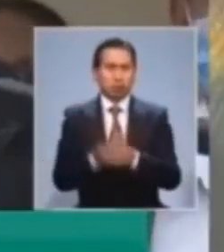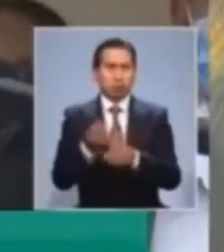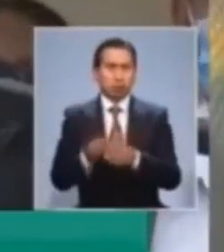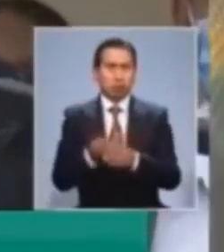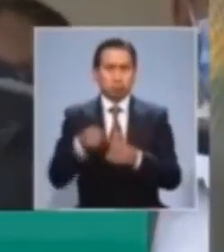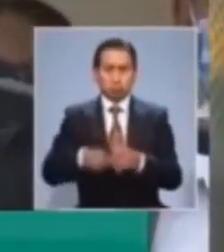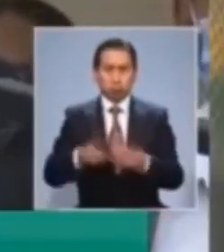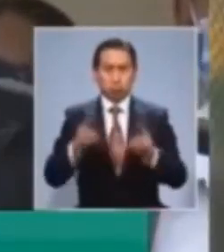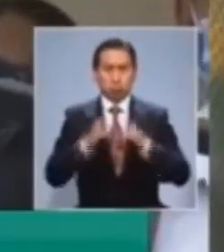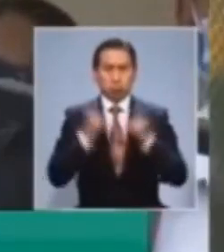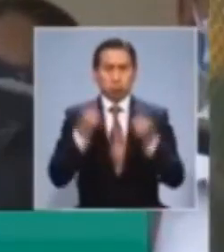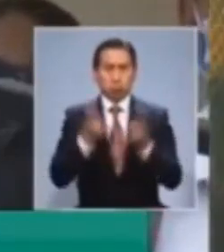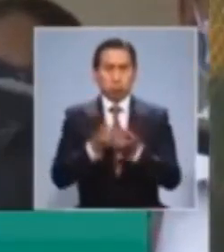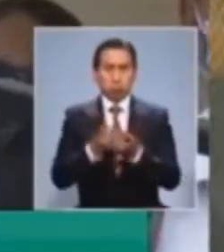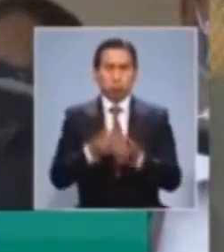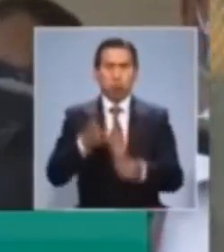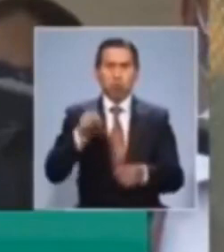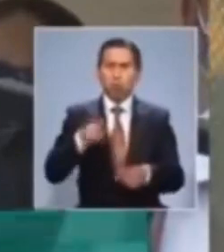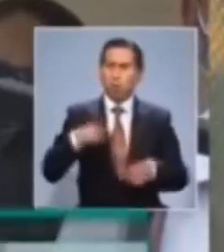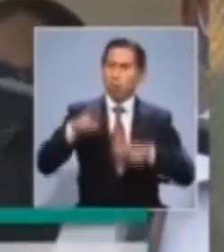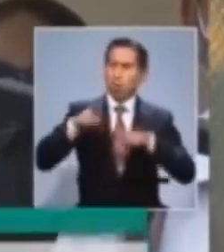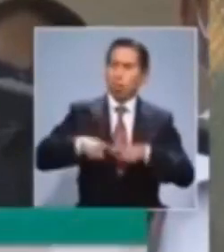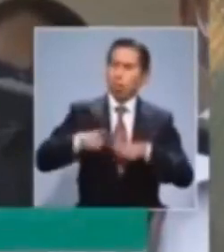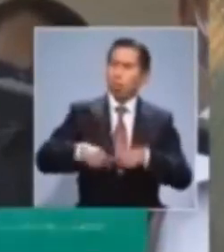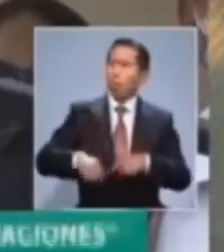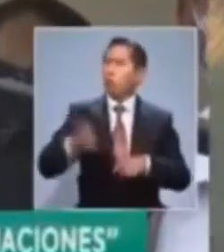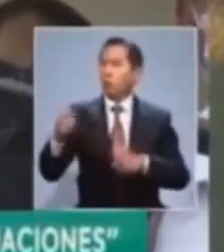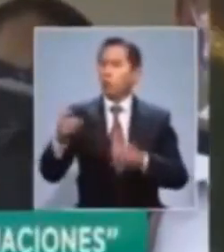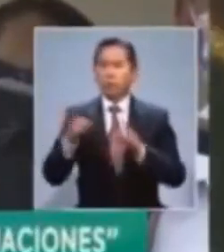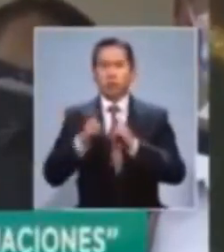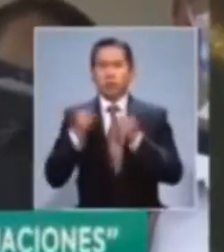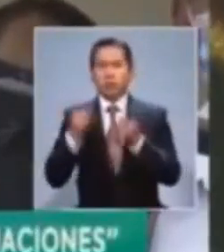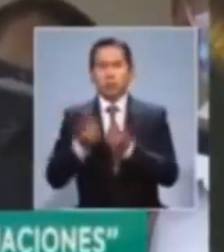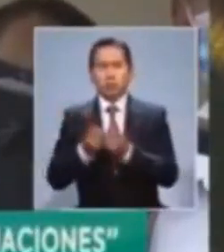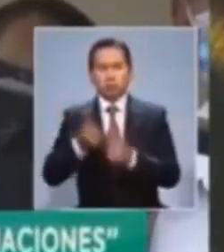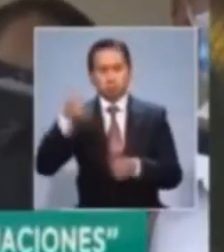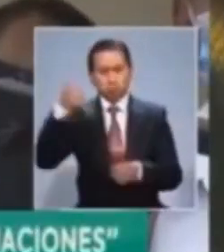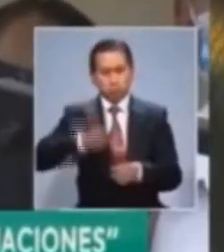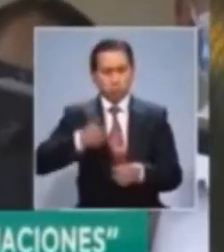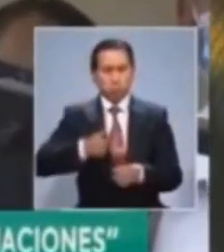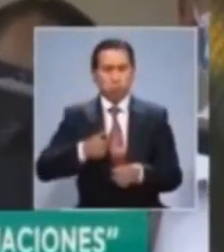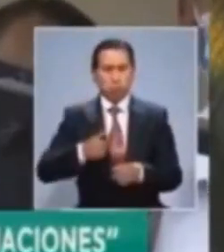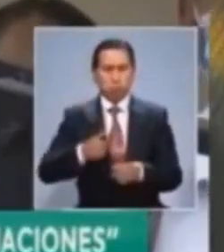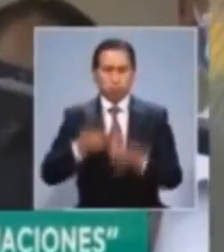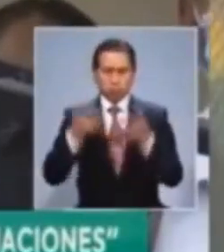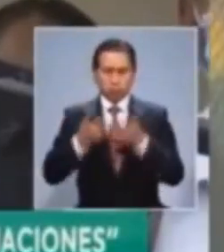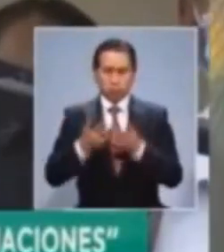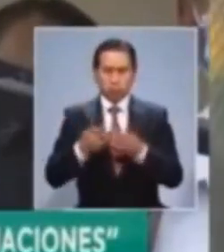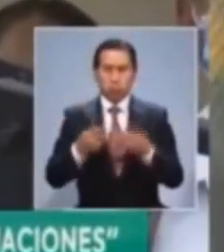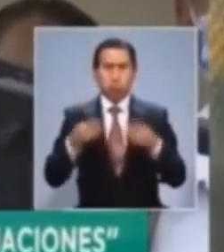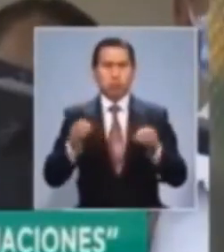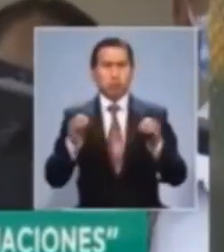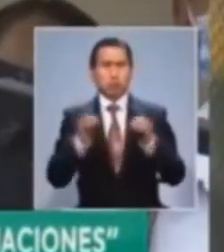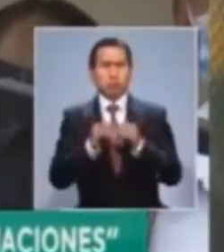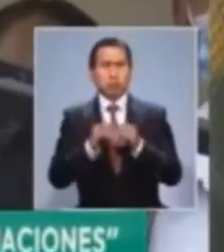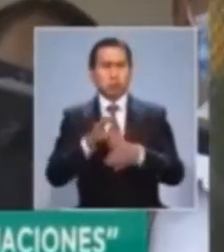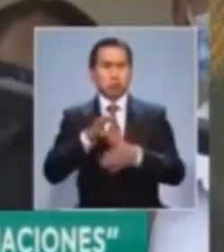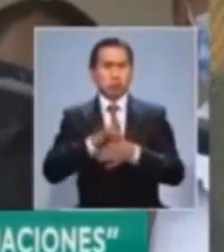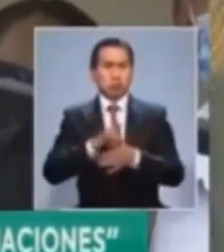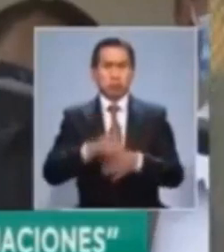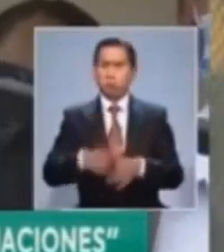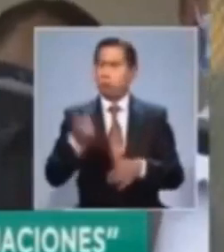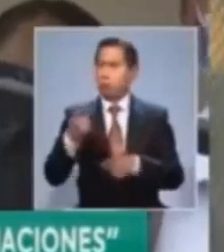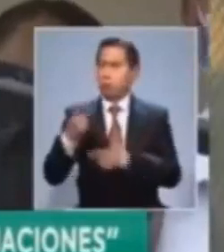departamento deje de depender de otros departamentos y se convierta en un proveedor más, como lo hacen